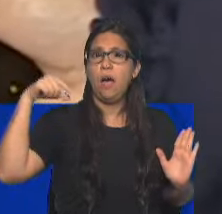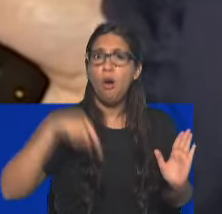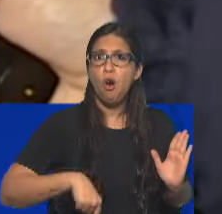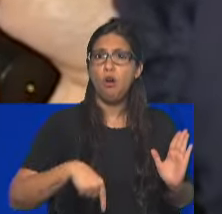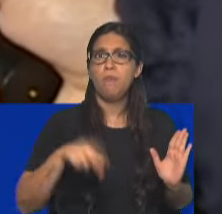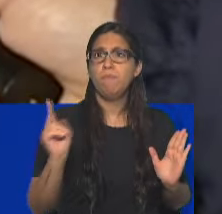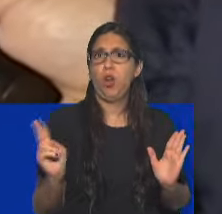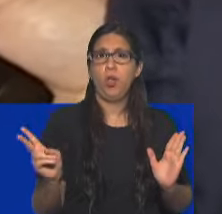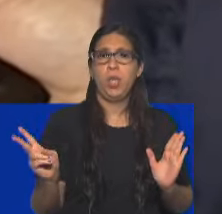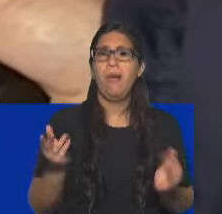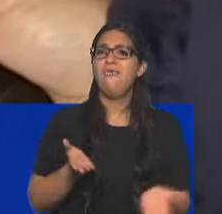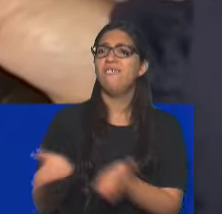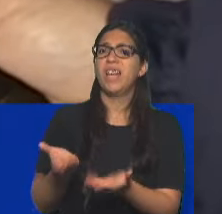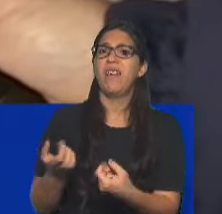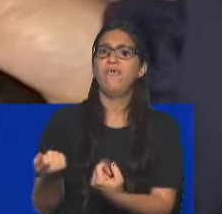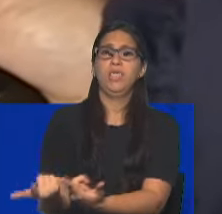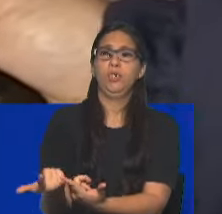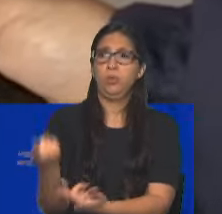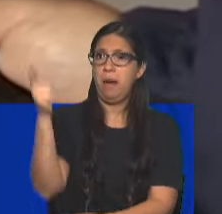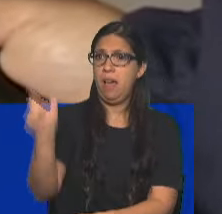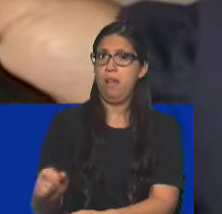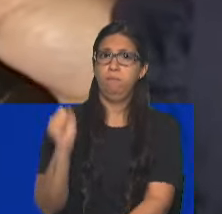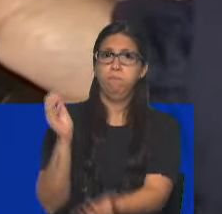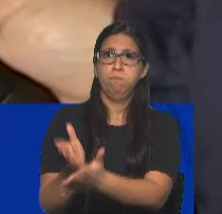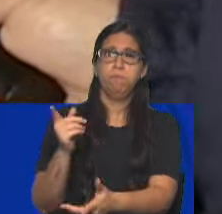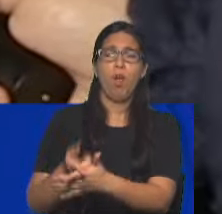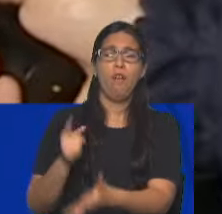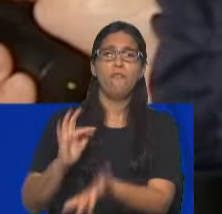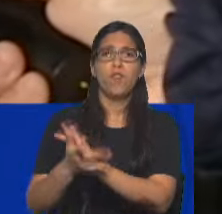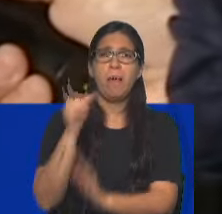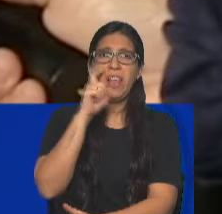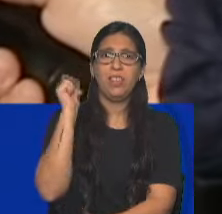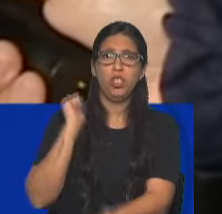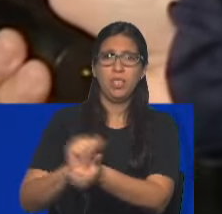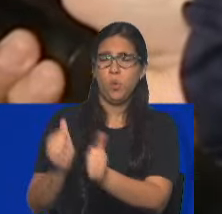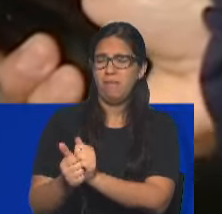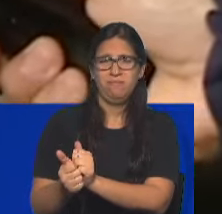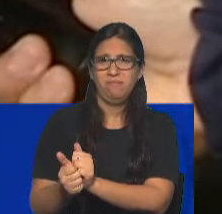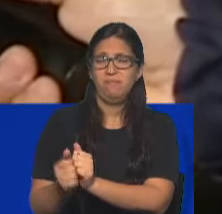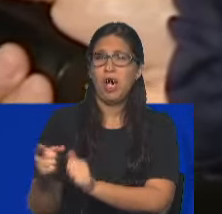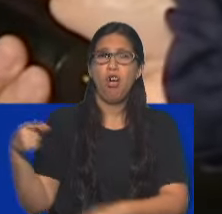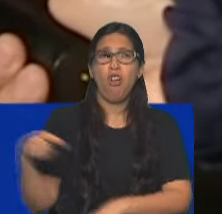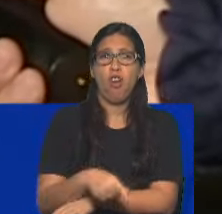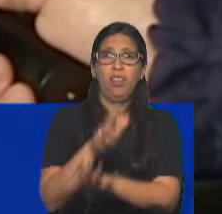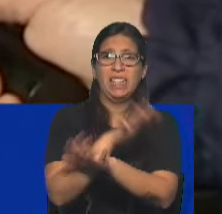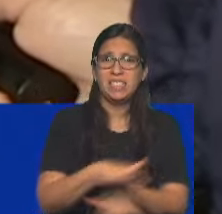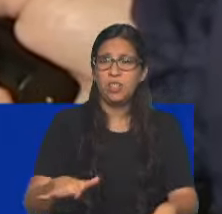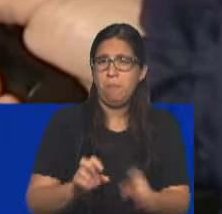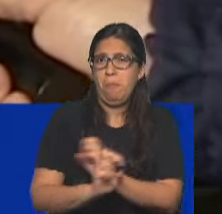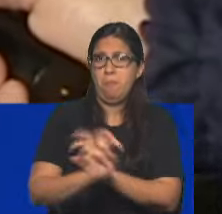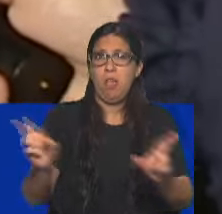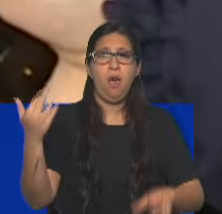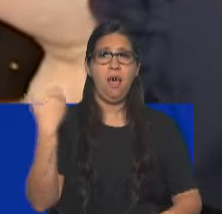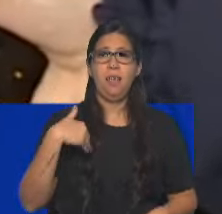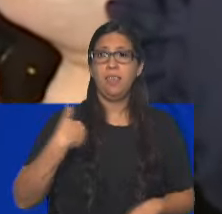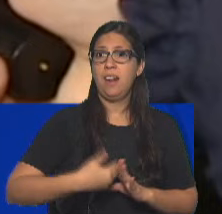prohíbe expresamente estos beneficios para un condenado por delitos sexuales. Se agrava muchísimo que estos delitos sean contra un niño, porque la Argentina está obligada